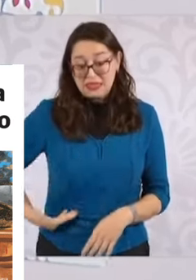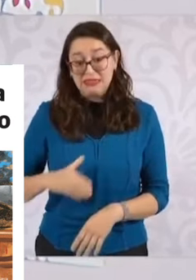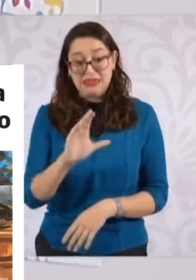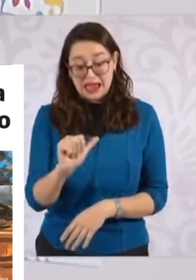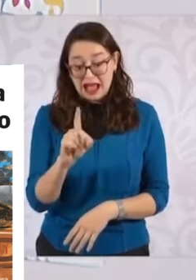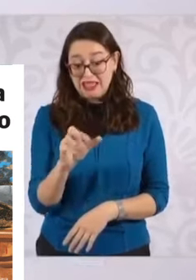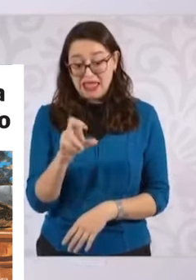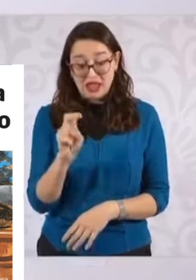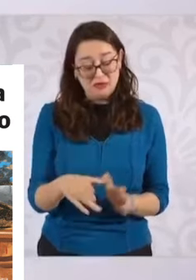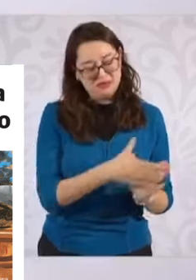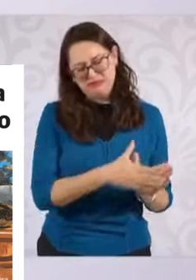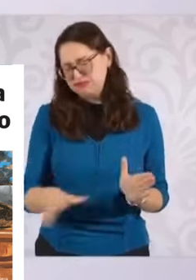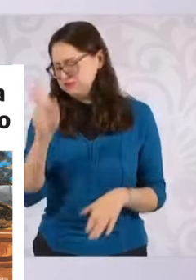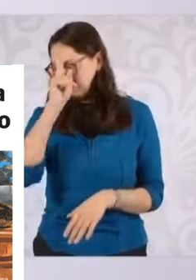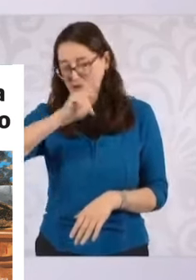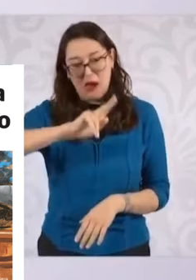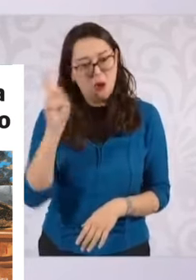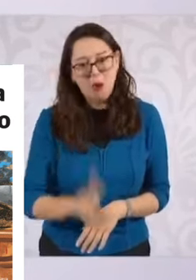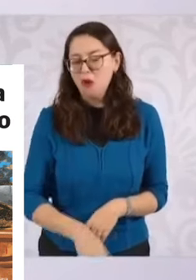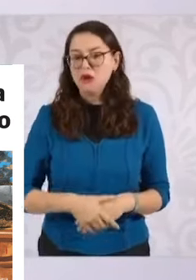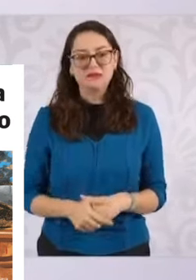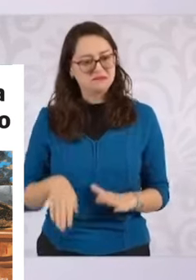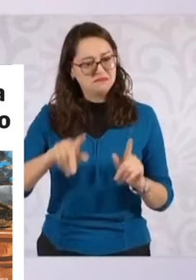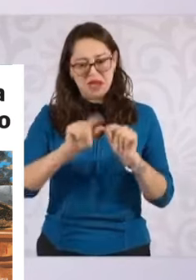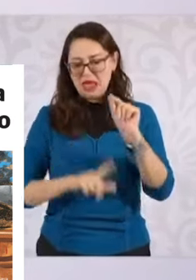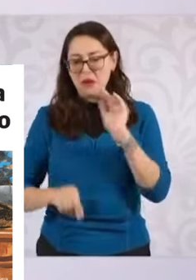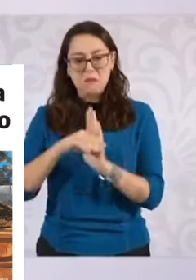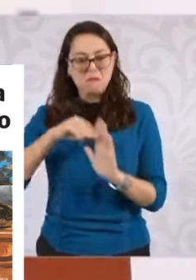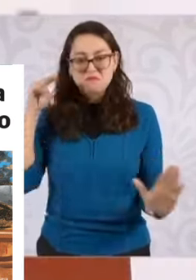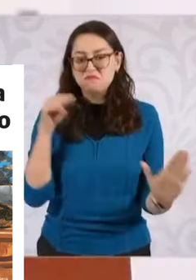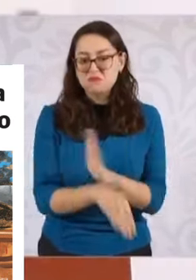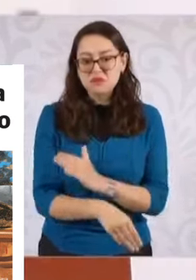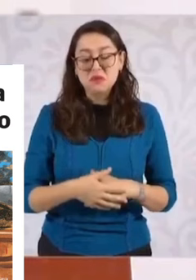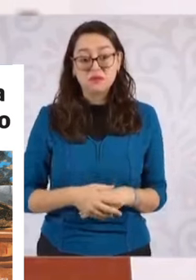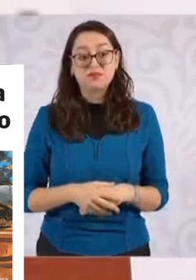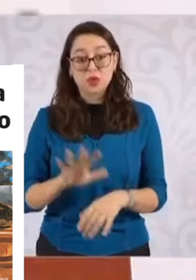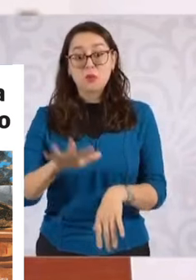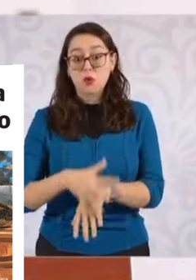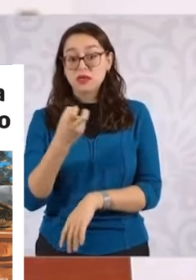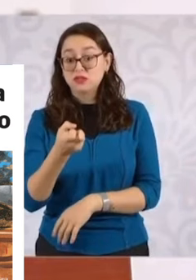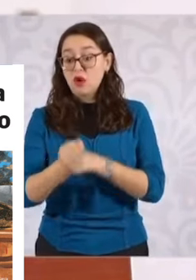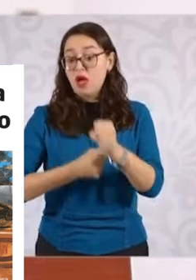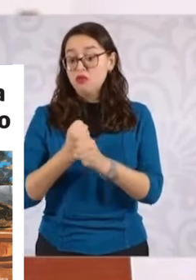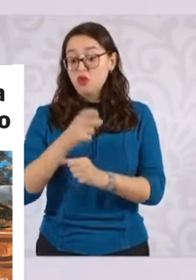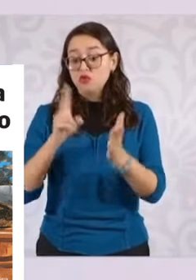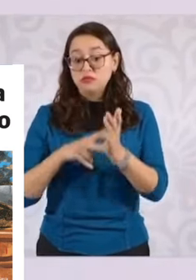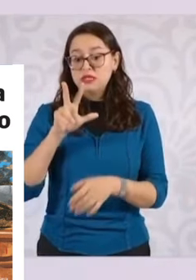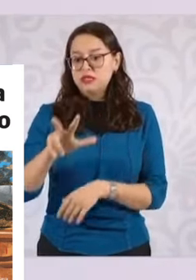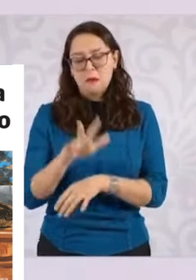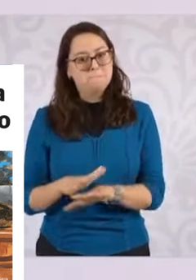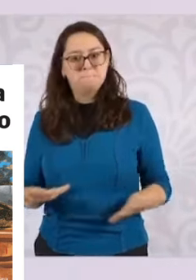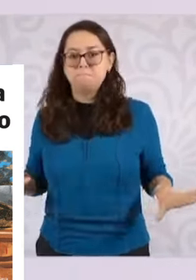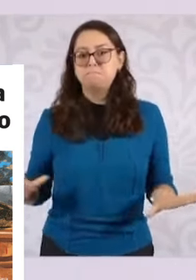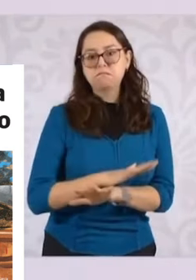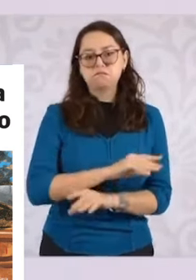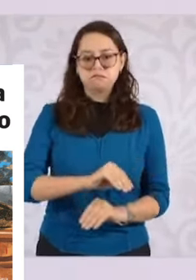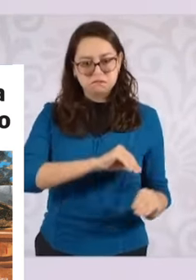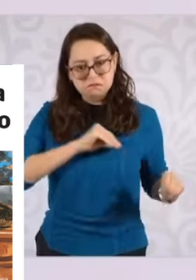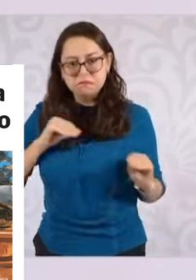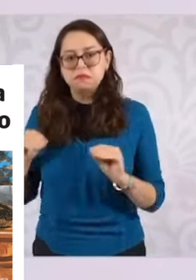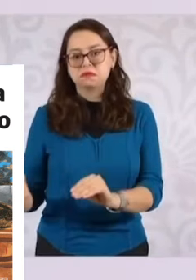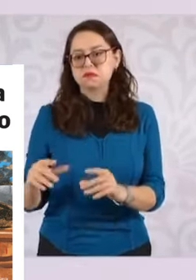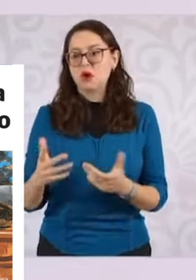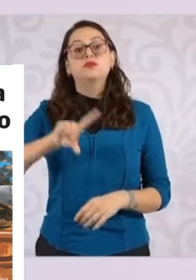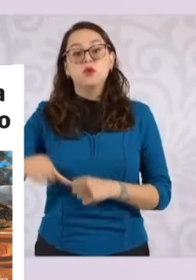A partir de 2018 el país cambió por voluntad del pueblo. Y en el 2024 el pueblo nos